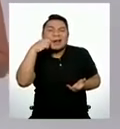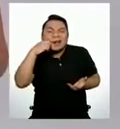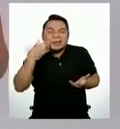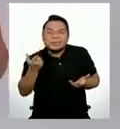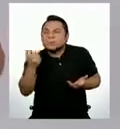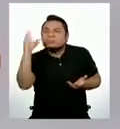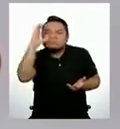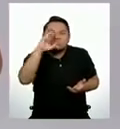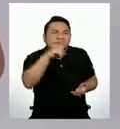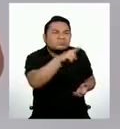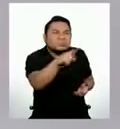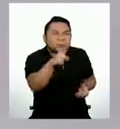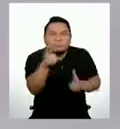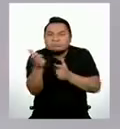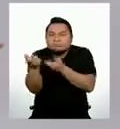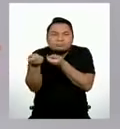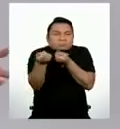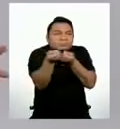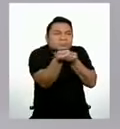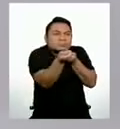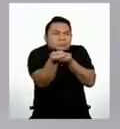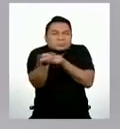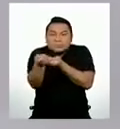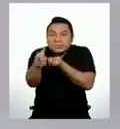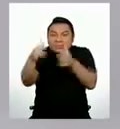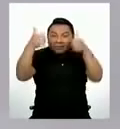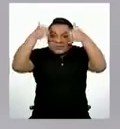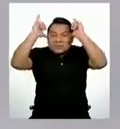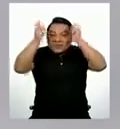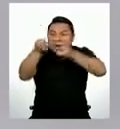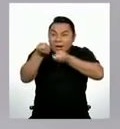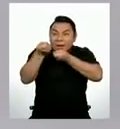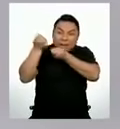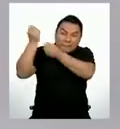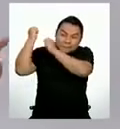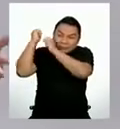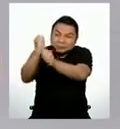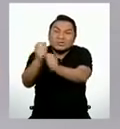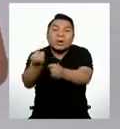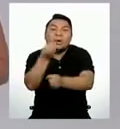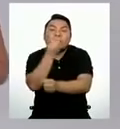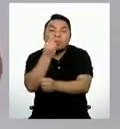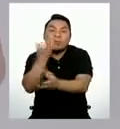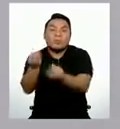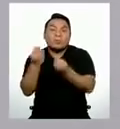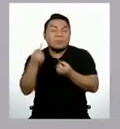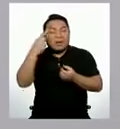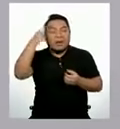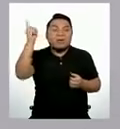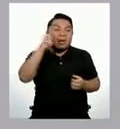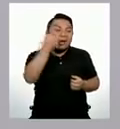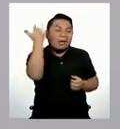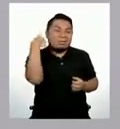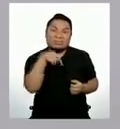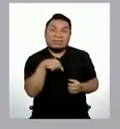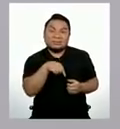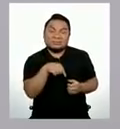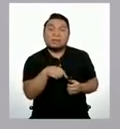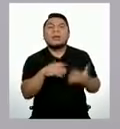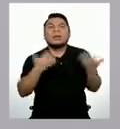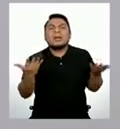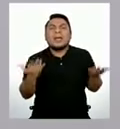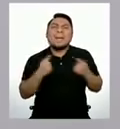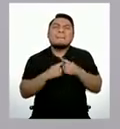a cazar muy a seguido, porque tampoco había forma de conservarla sin que se malogre. Pero había un gran